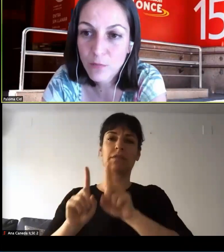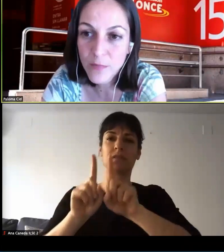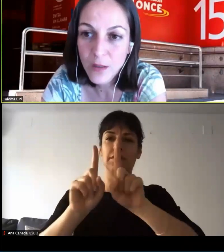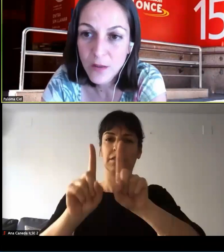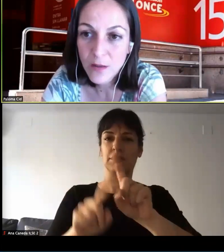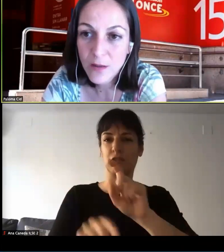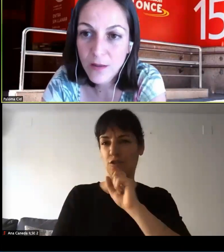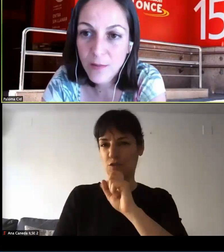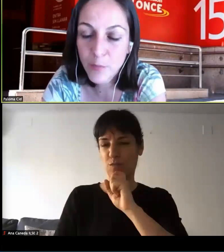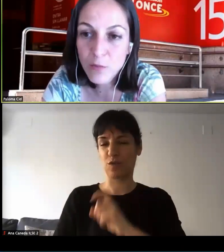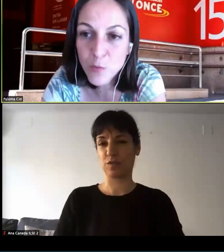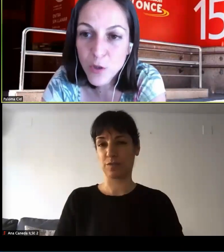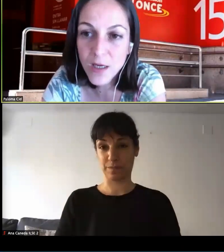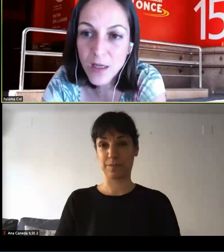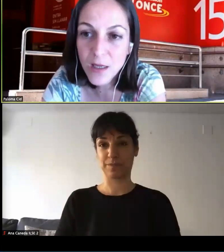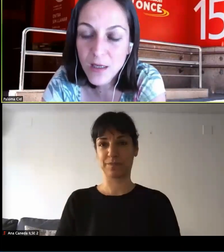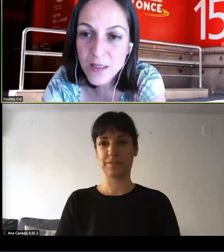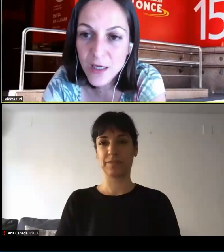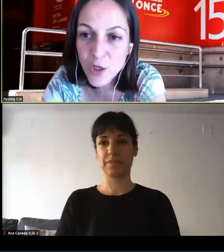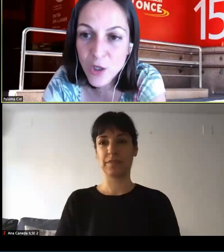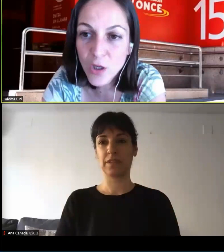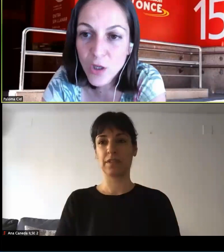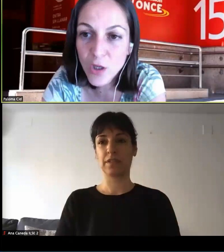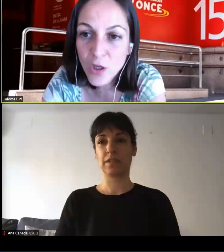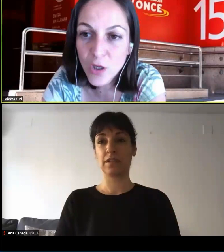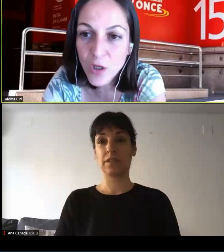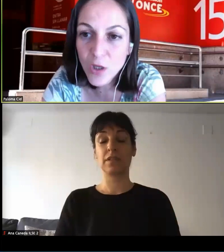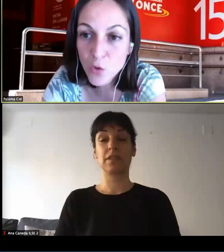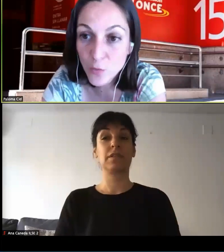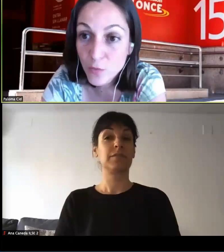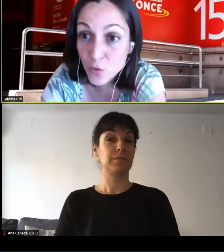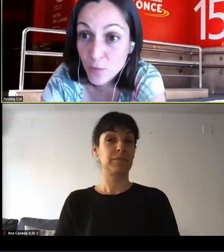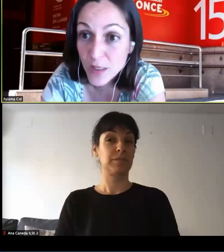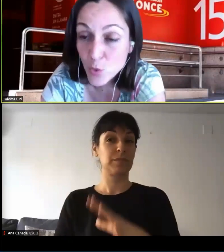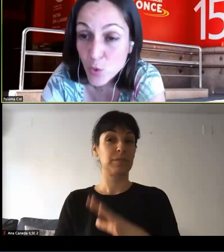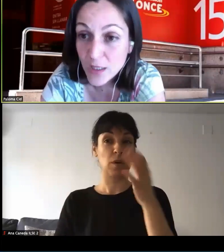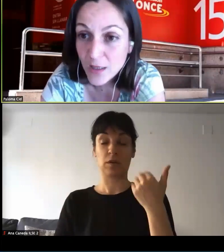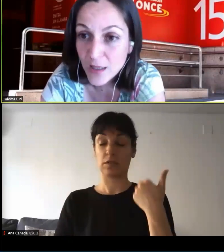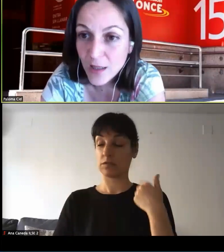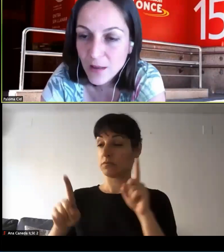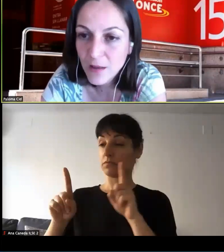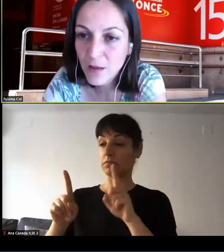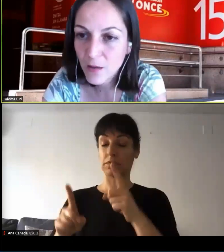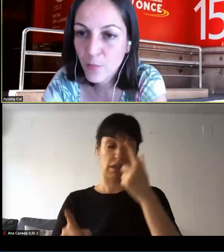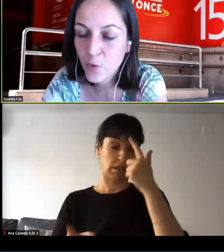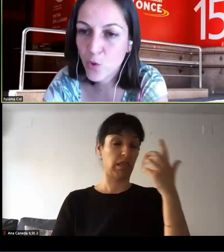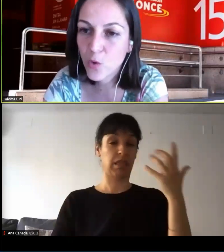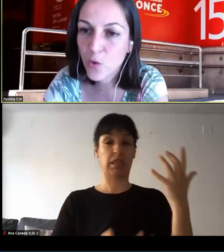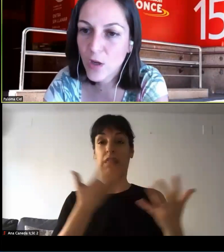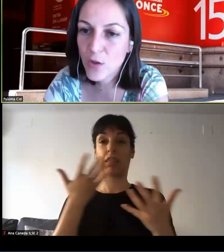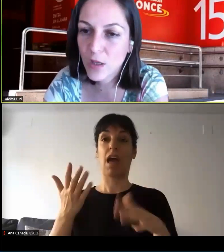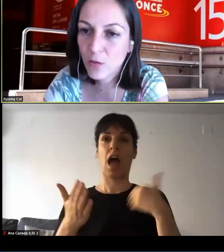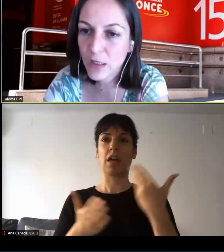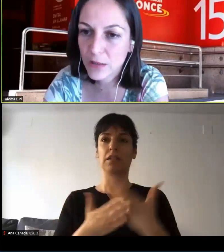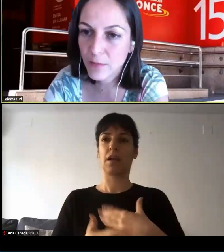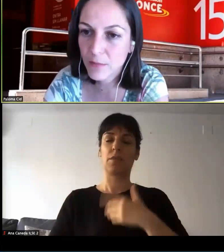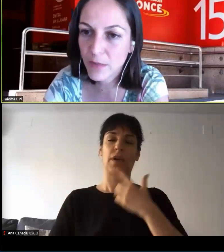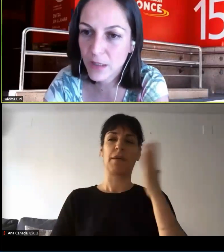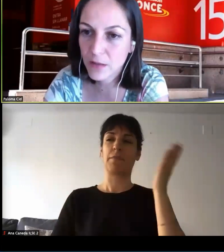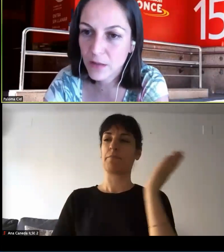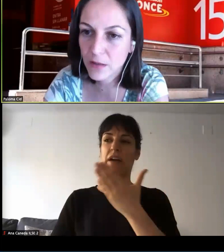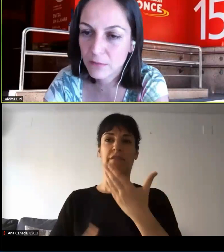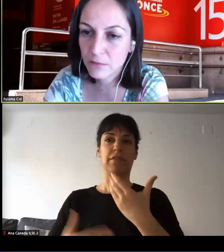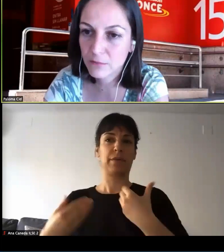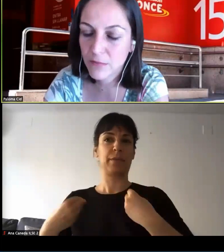bueno, podemos poner en serio riesgo su vida, su integridad, por no ayudar